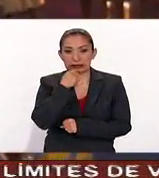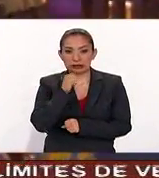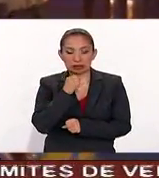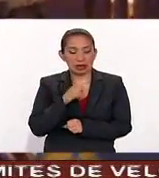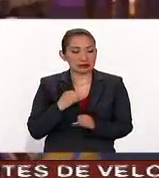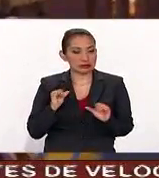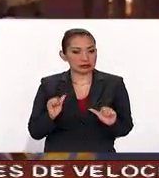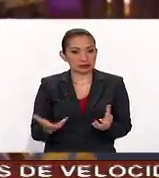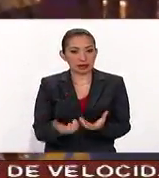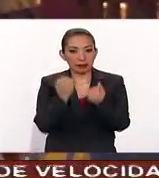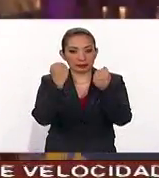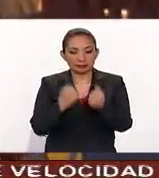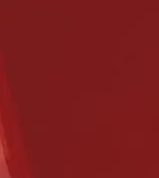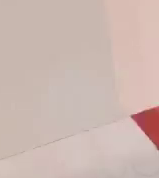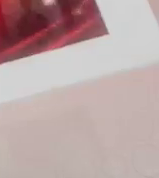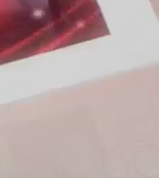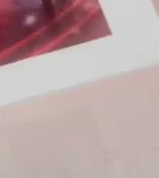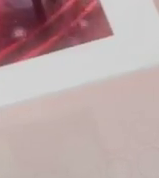resultó ilesa.